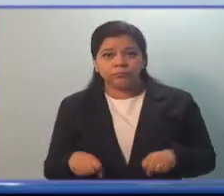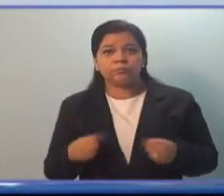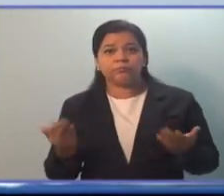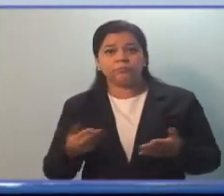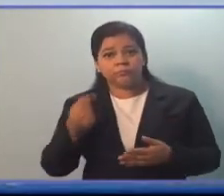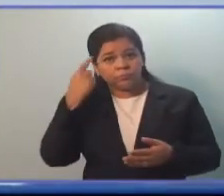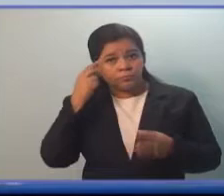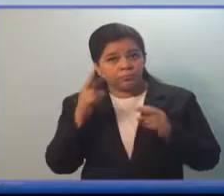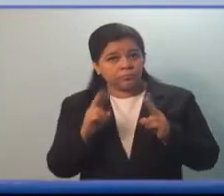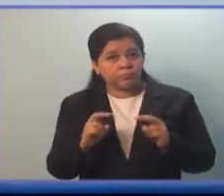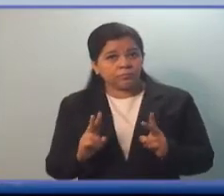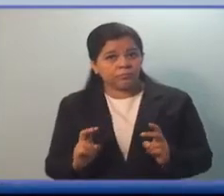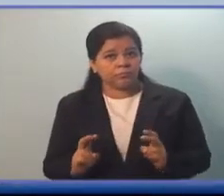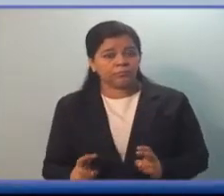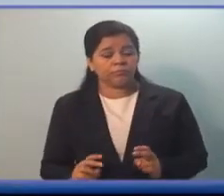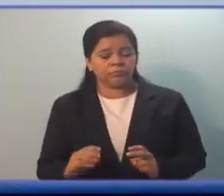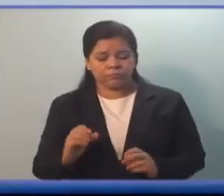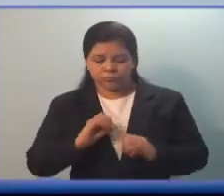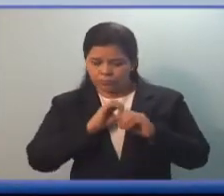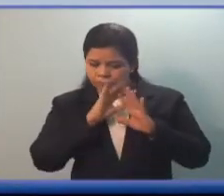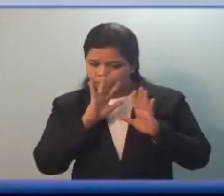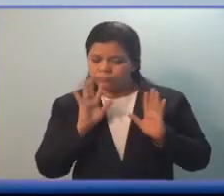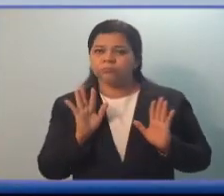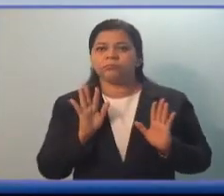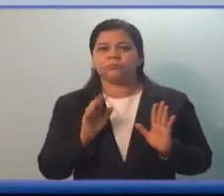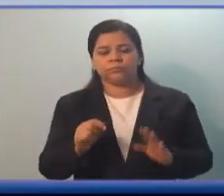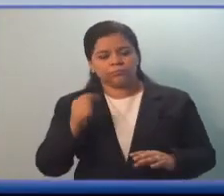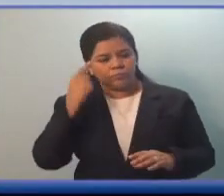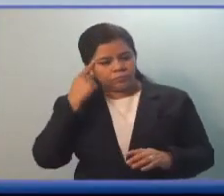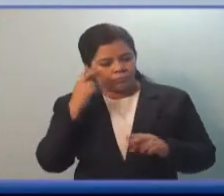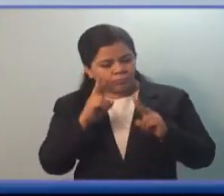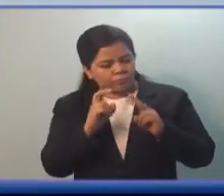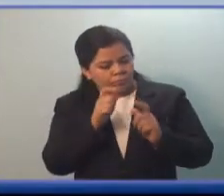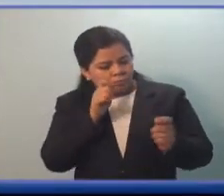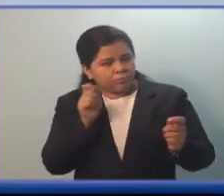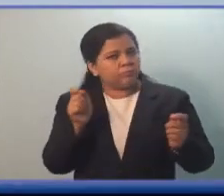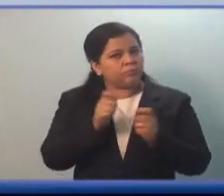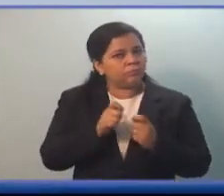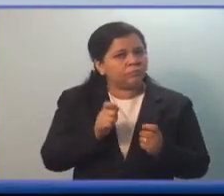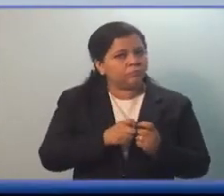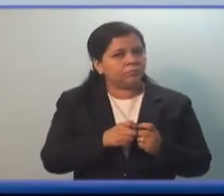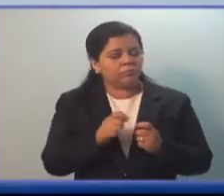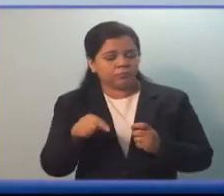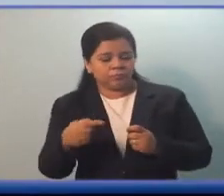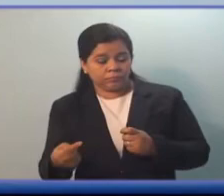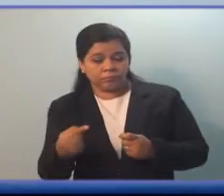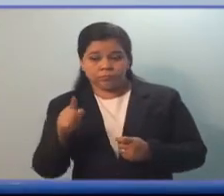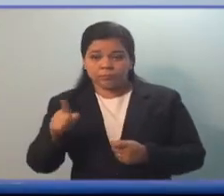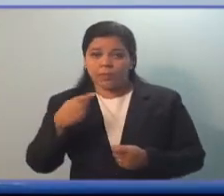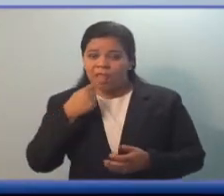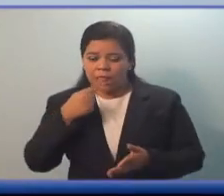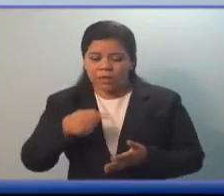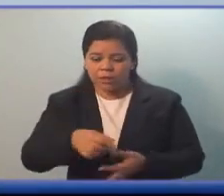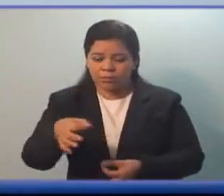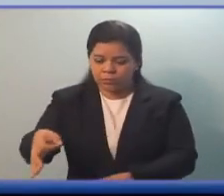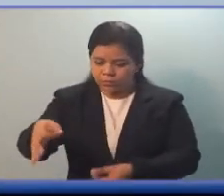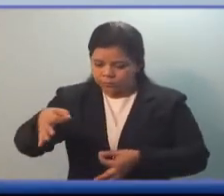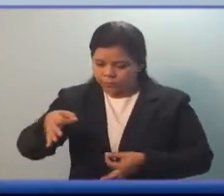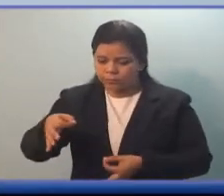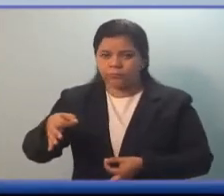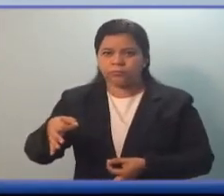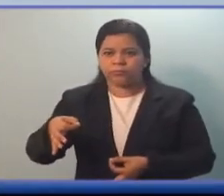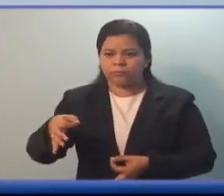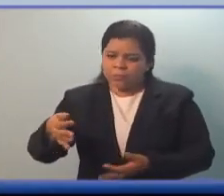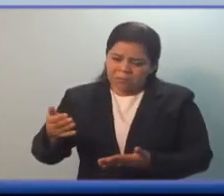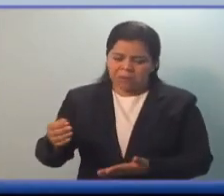llama un análisis fáctico, un análisis de los hechos. Cuando se presenta una demanda, es decir, hay que revisar,